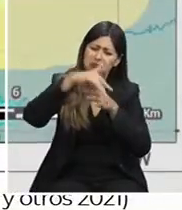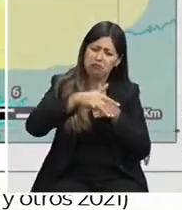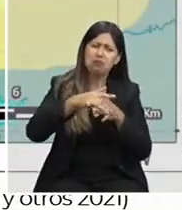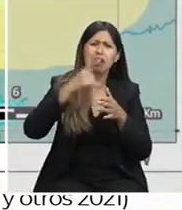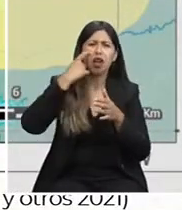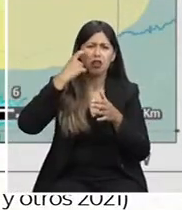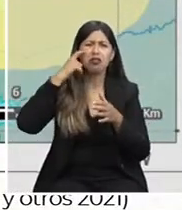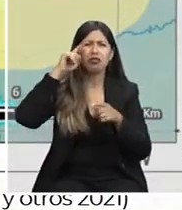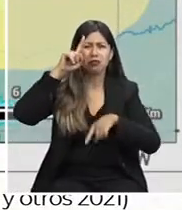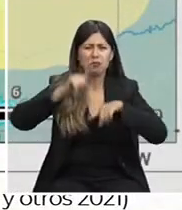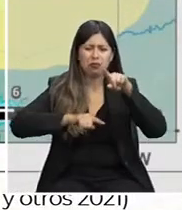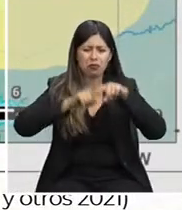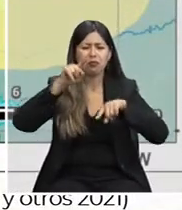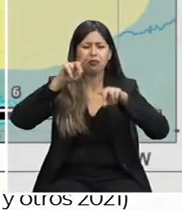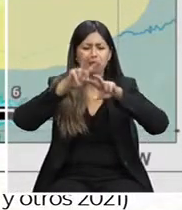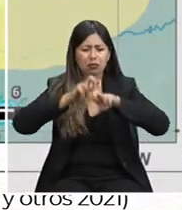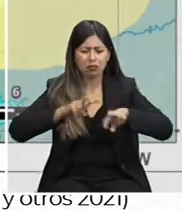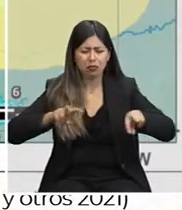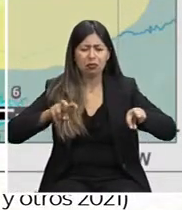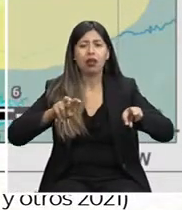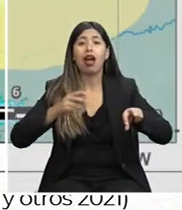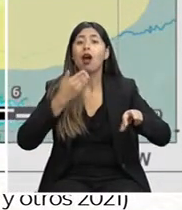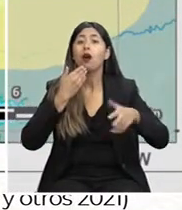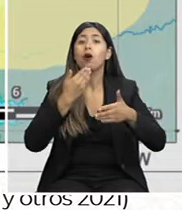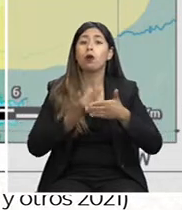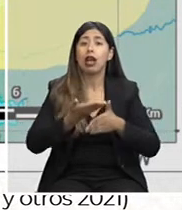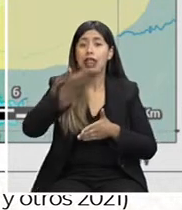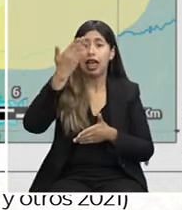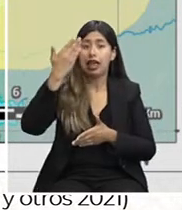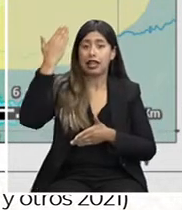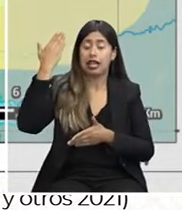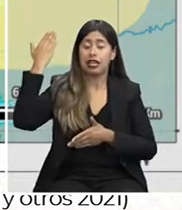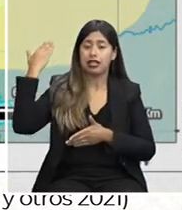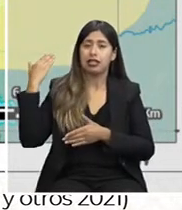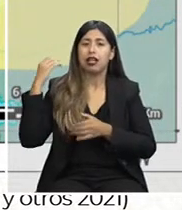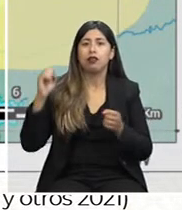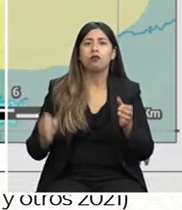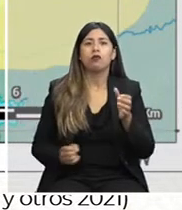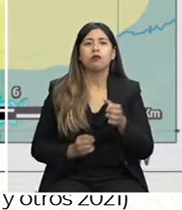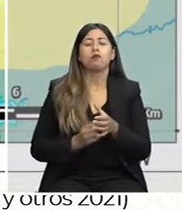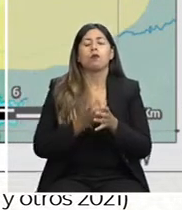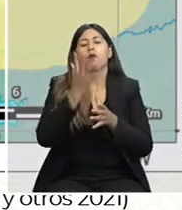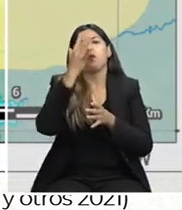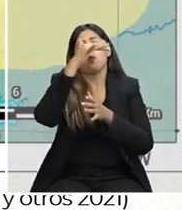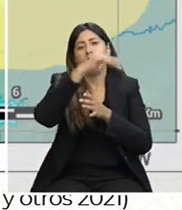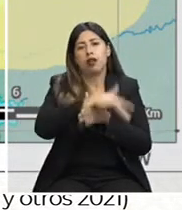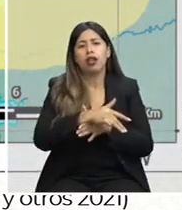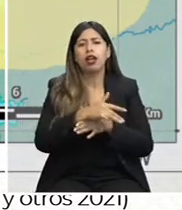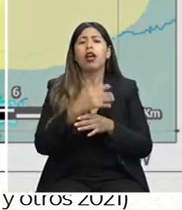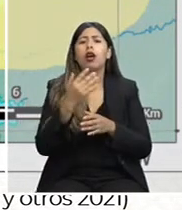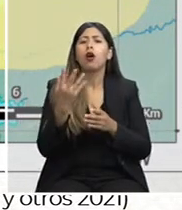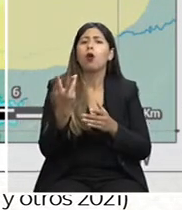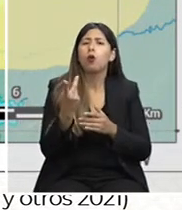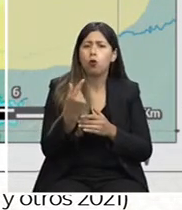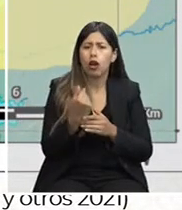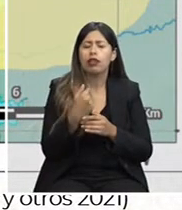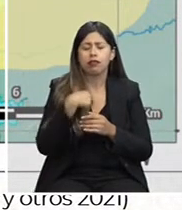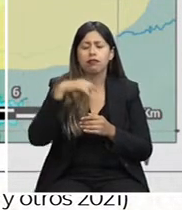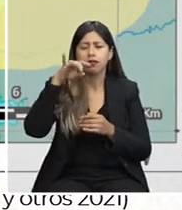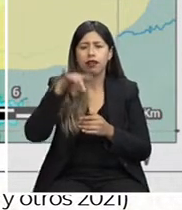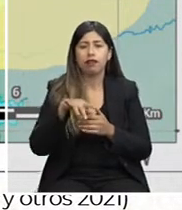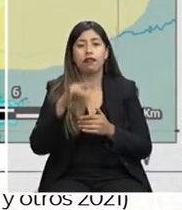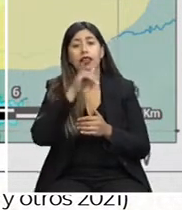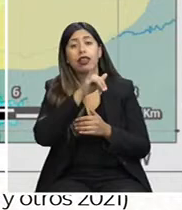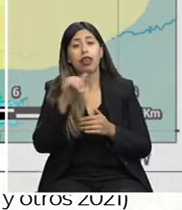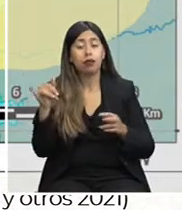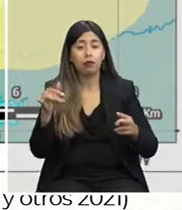geológico muy claro respecto a de cuándo ocurrieron erupciones en el pasado, qué volumen, qué magnitud tuvieron, y luego una